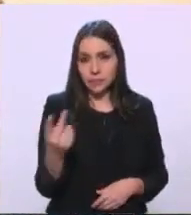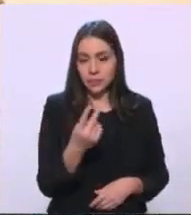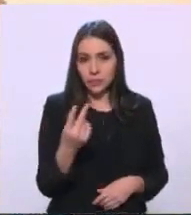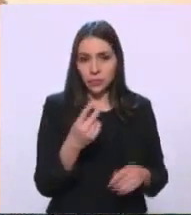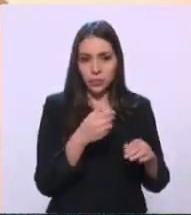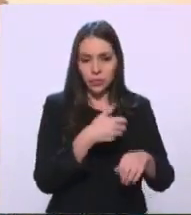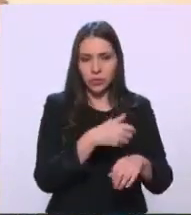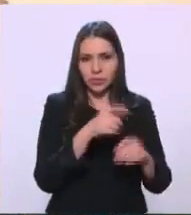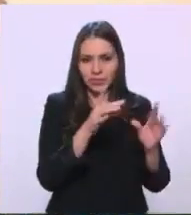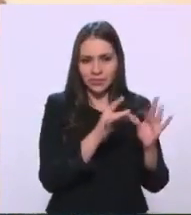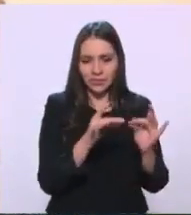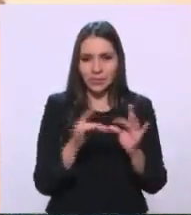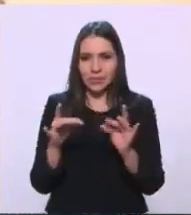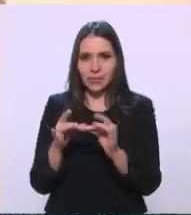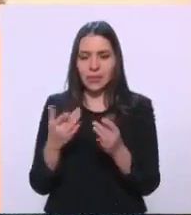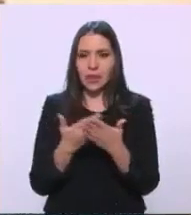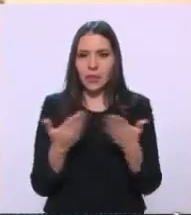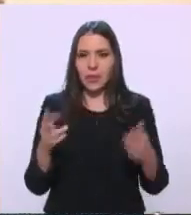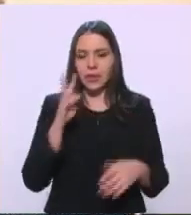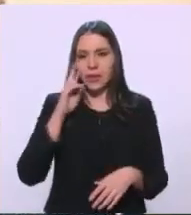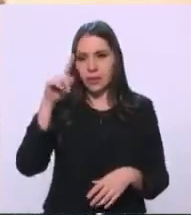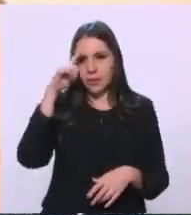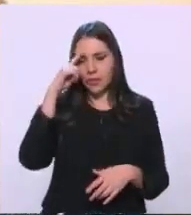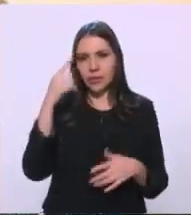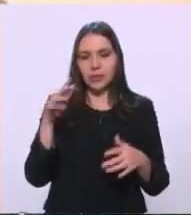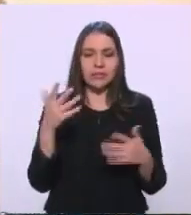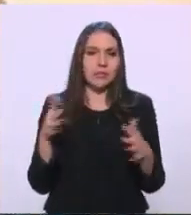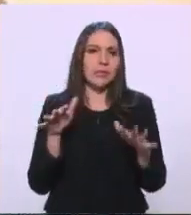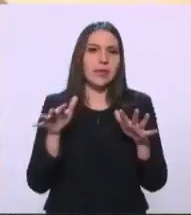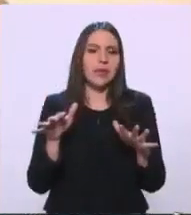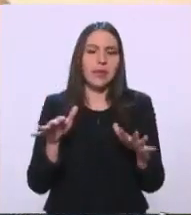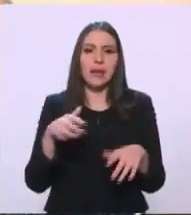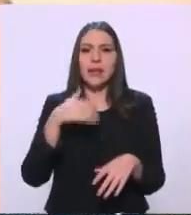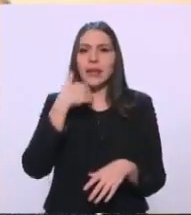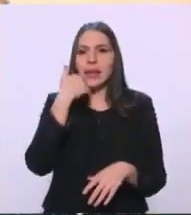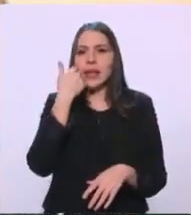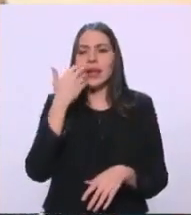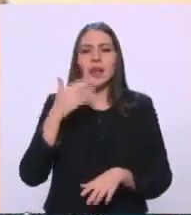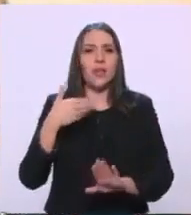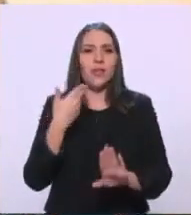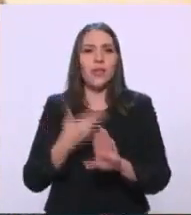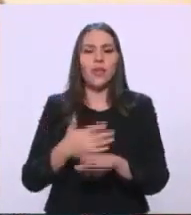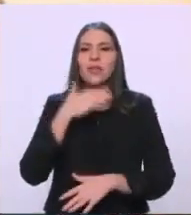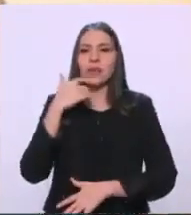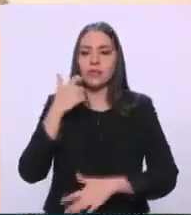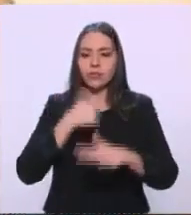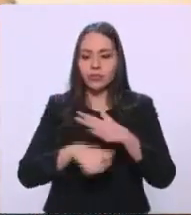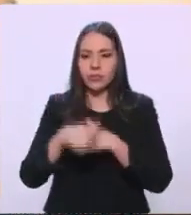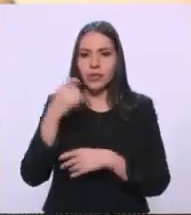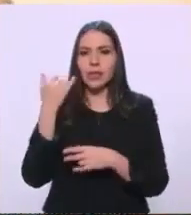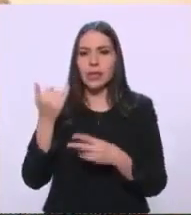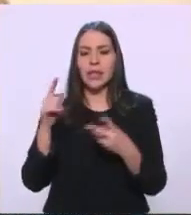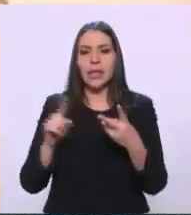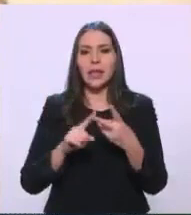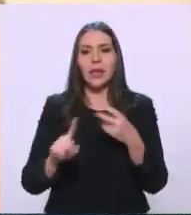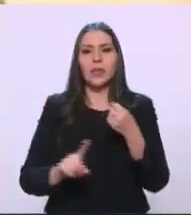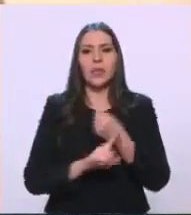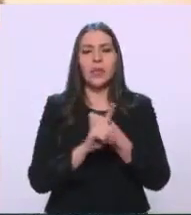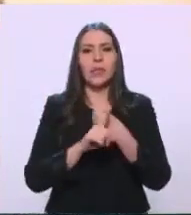digamos, de el enfrentamiento contra la corrupción y el enfrentamiento de la pandemia. 2